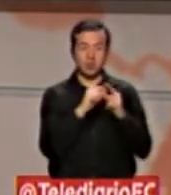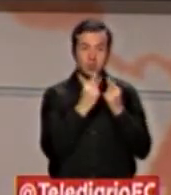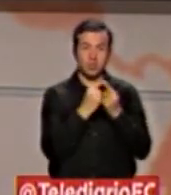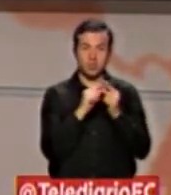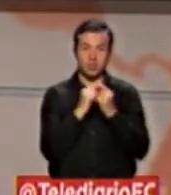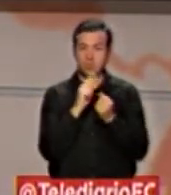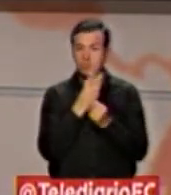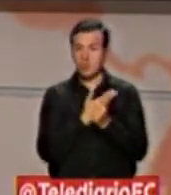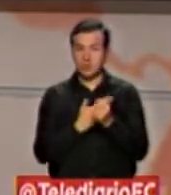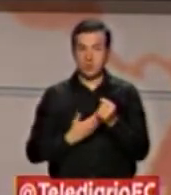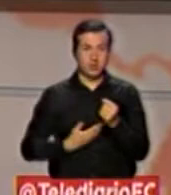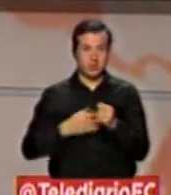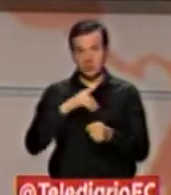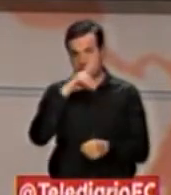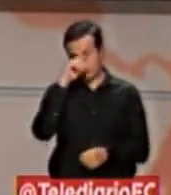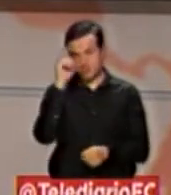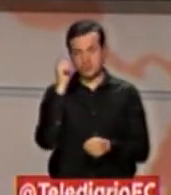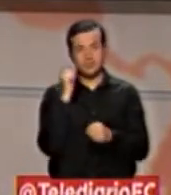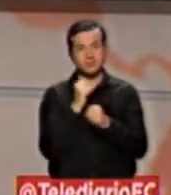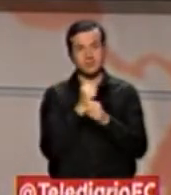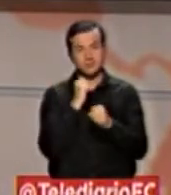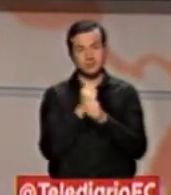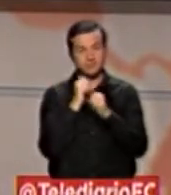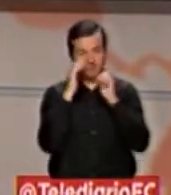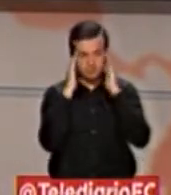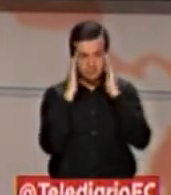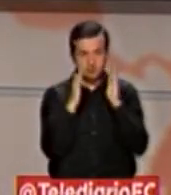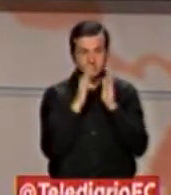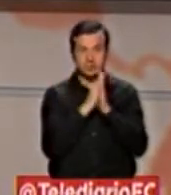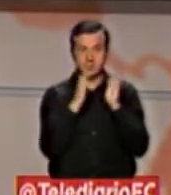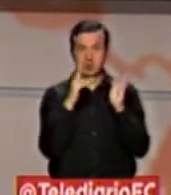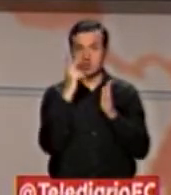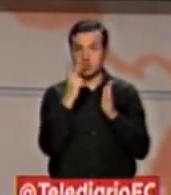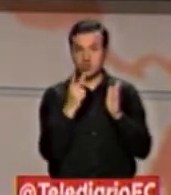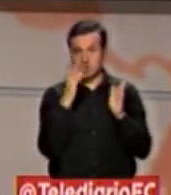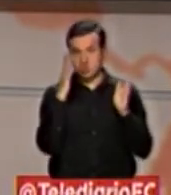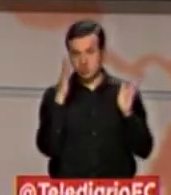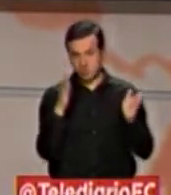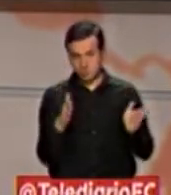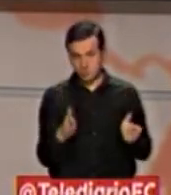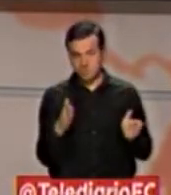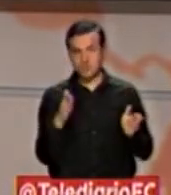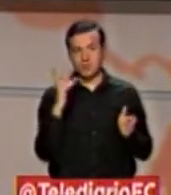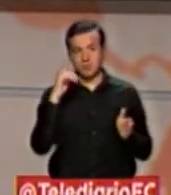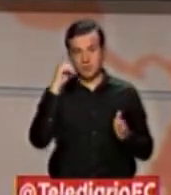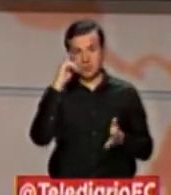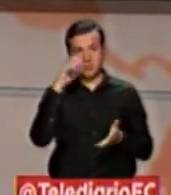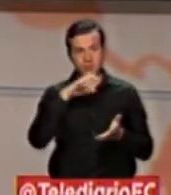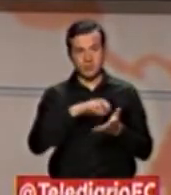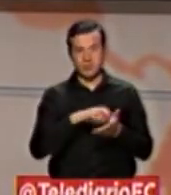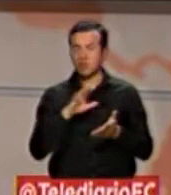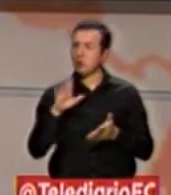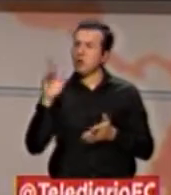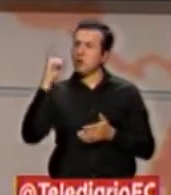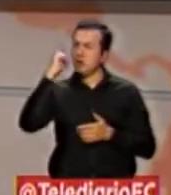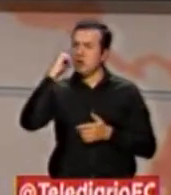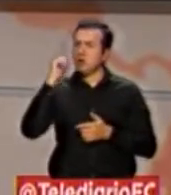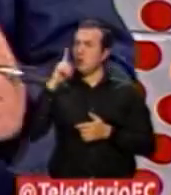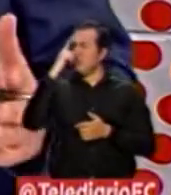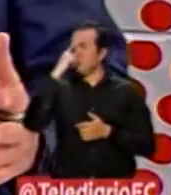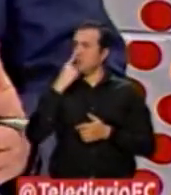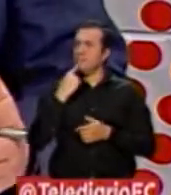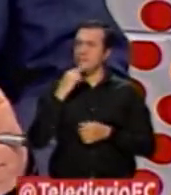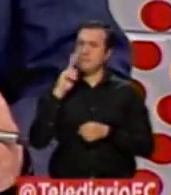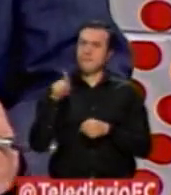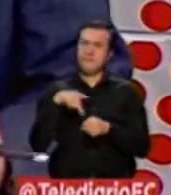el vicepresidente va a trabajar a lo largo de estos dos años en el gobierno. Pero parece que por su perfil